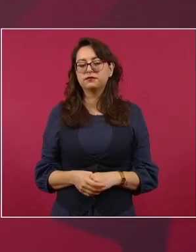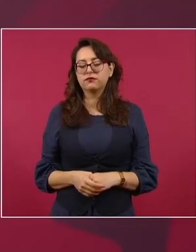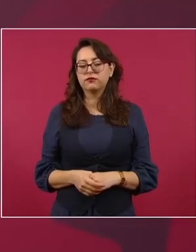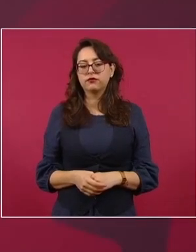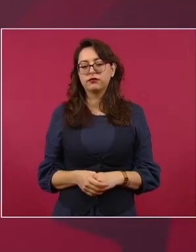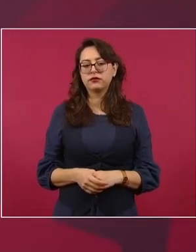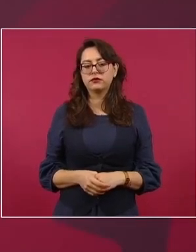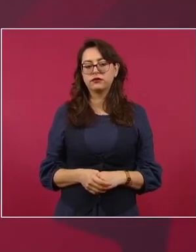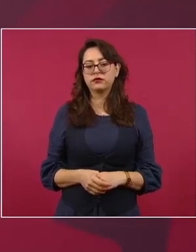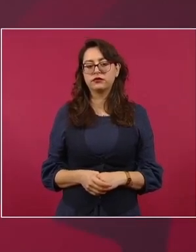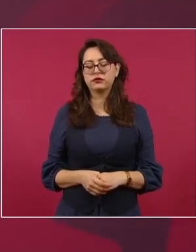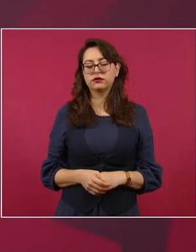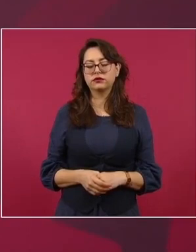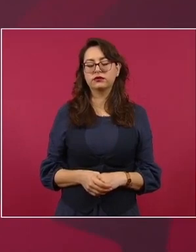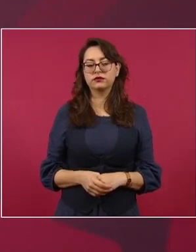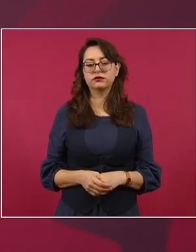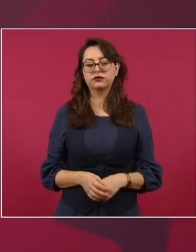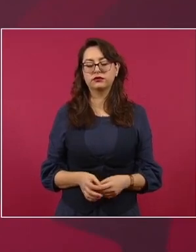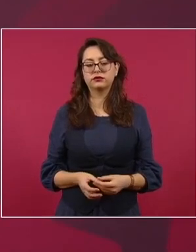quedaron